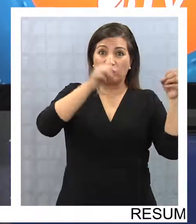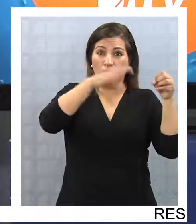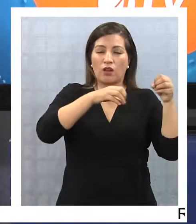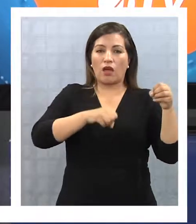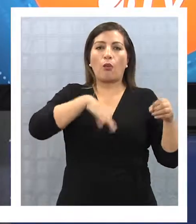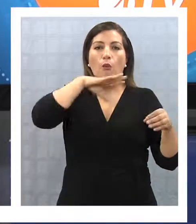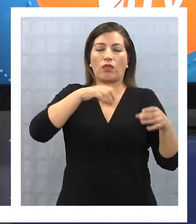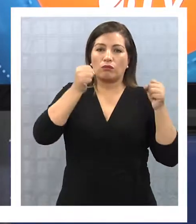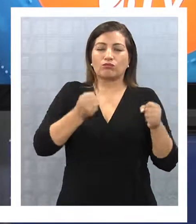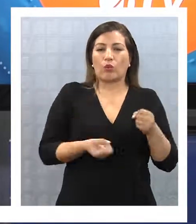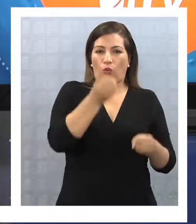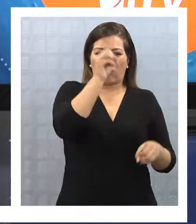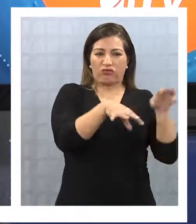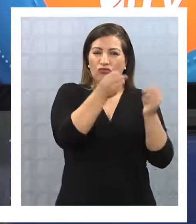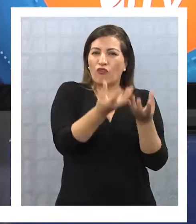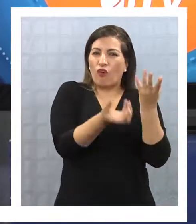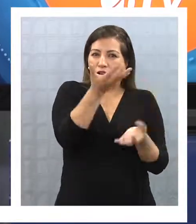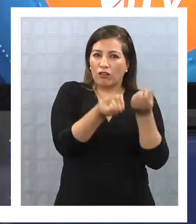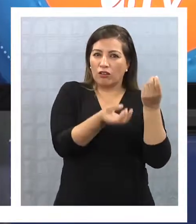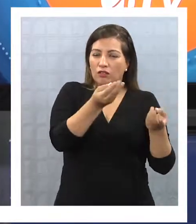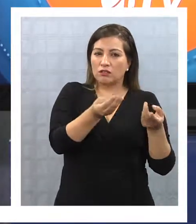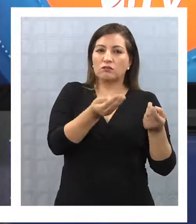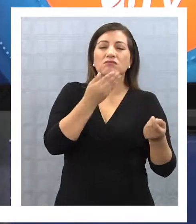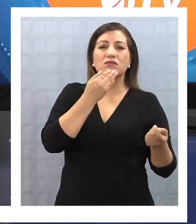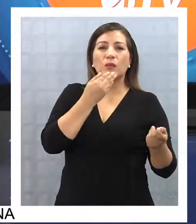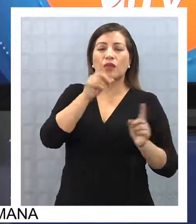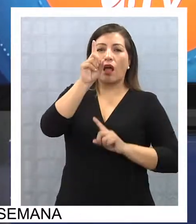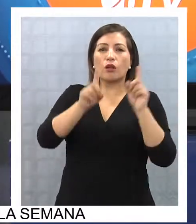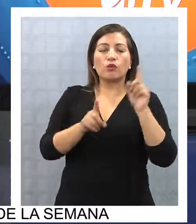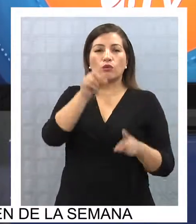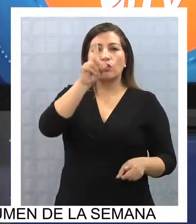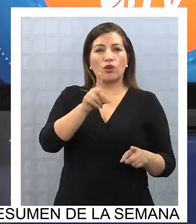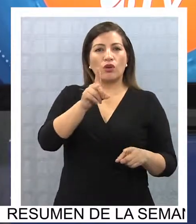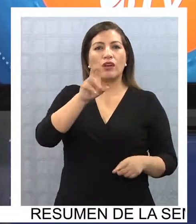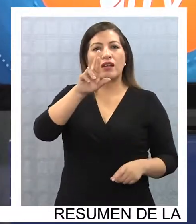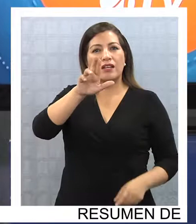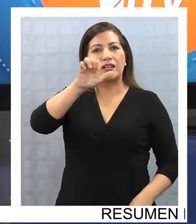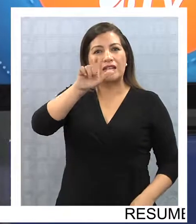existir rellenos del tipo que nosotros conocemos, donde los residuos sólidos domiciliarios